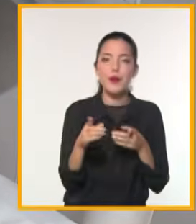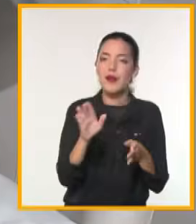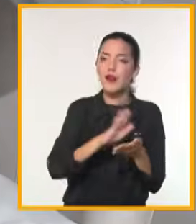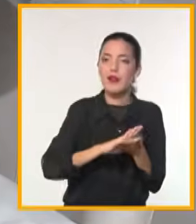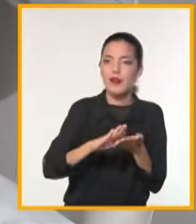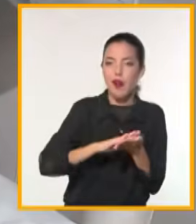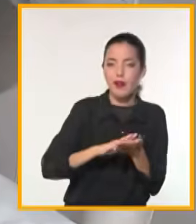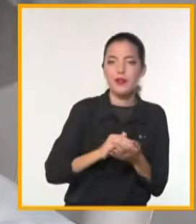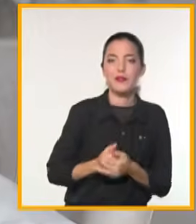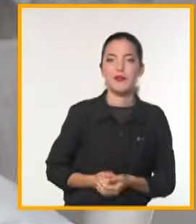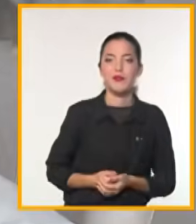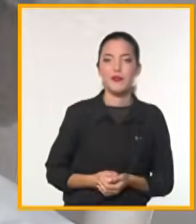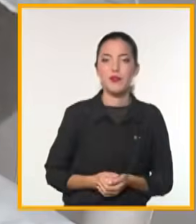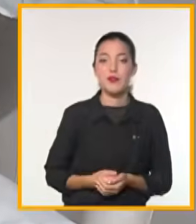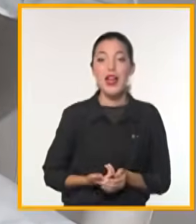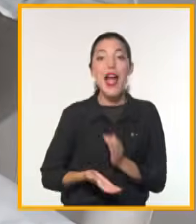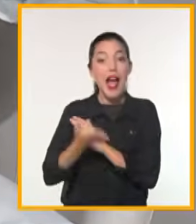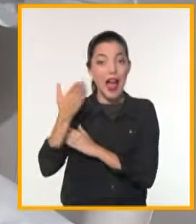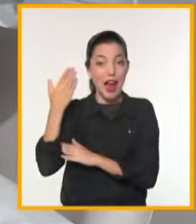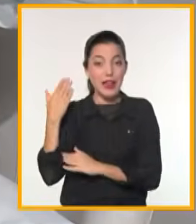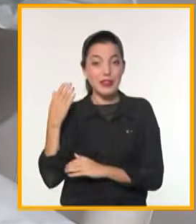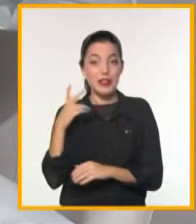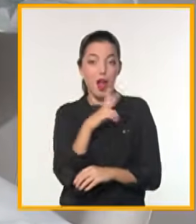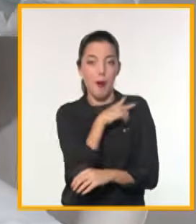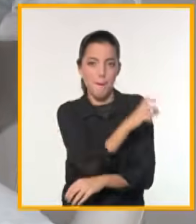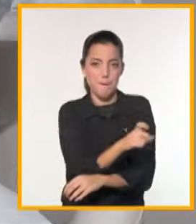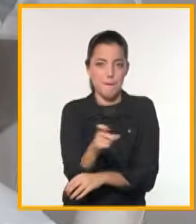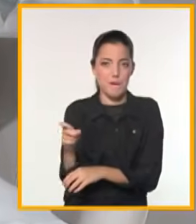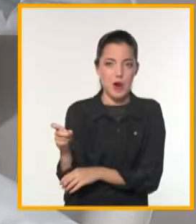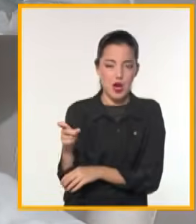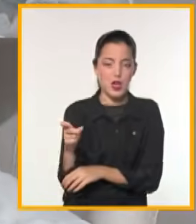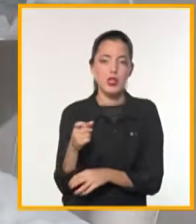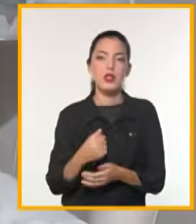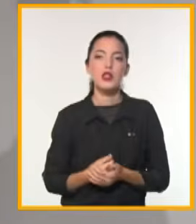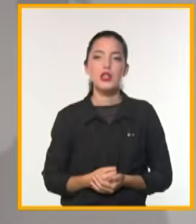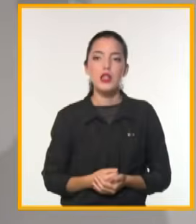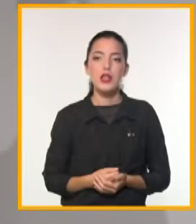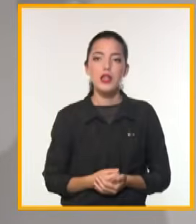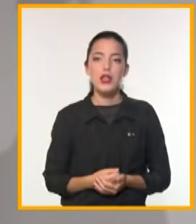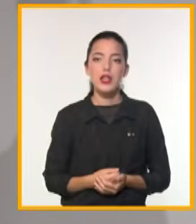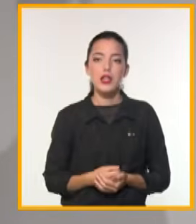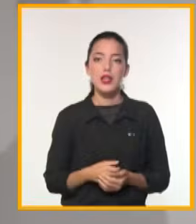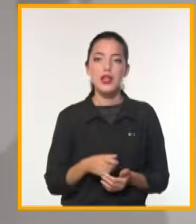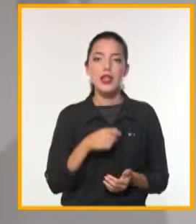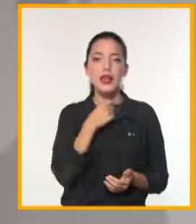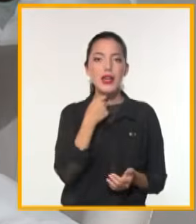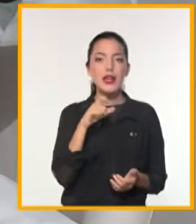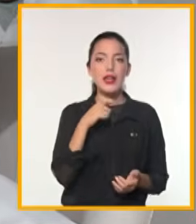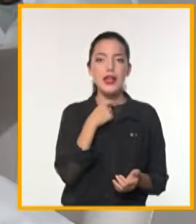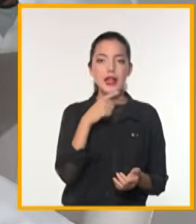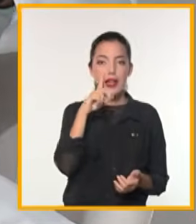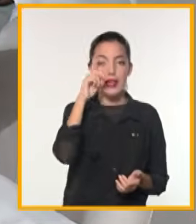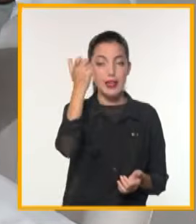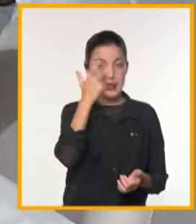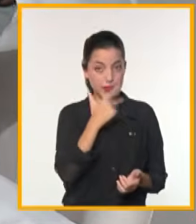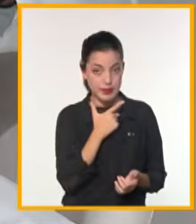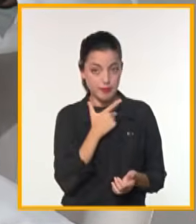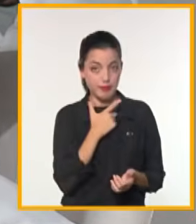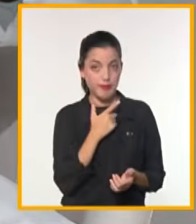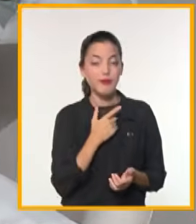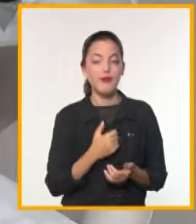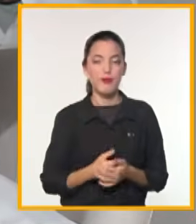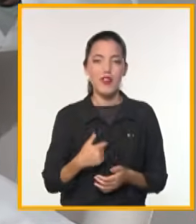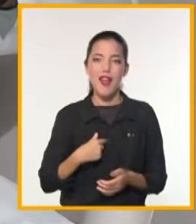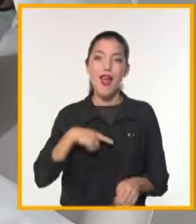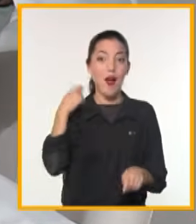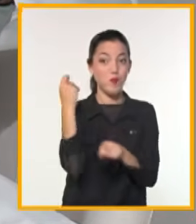viva, que debe estar viendo el programa. ¿Cómo se llama? Elena. ¿Maestra suya? Fue maestra mía.